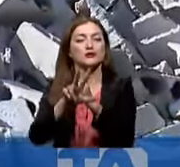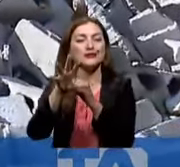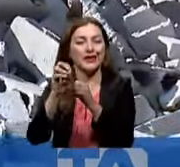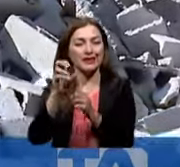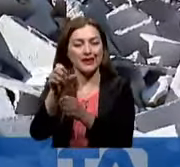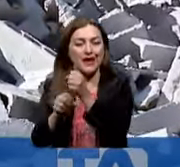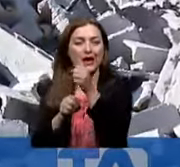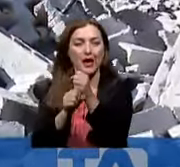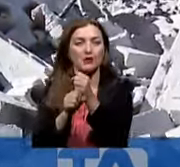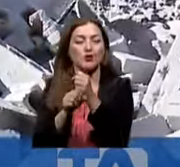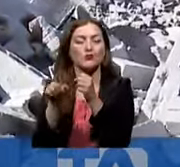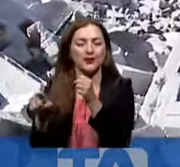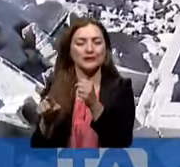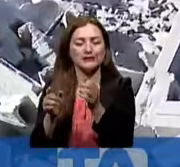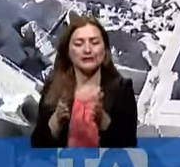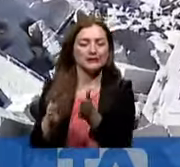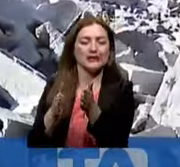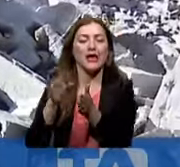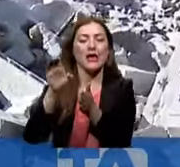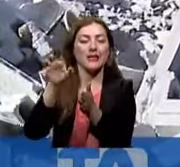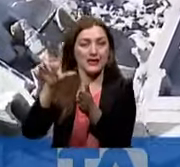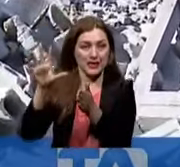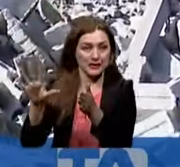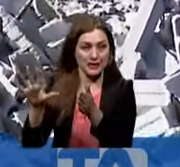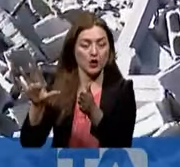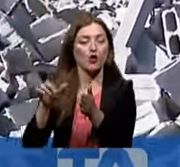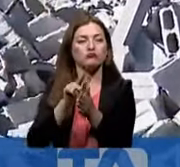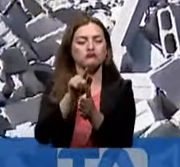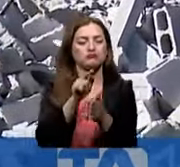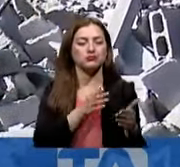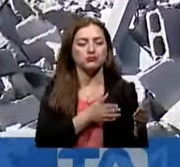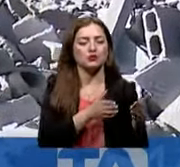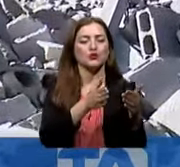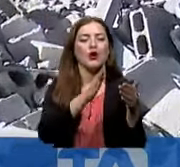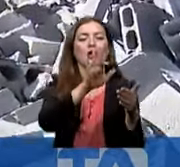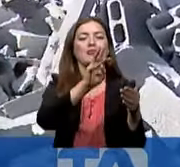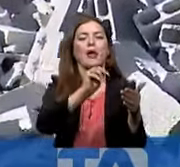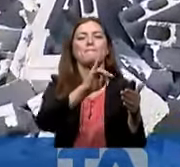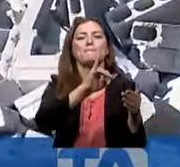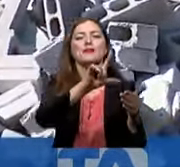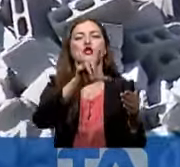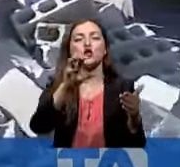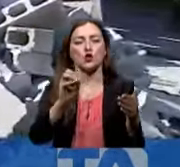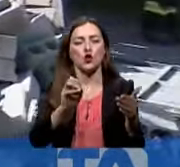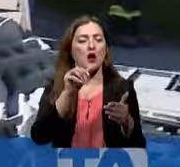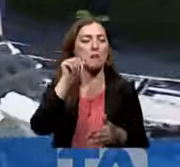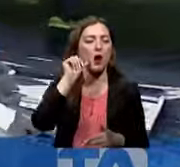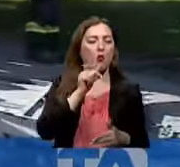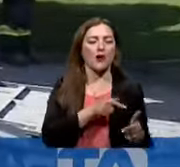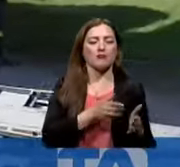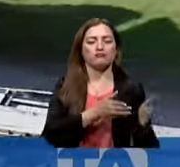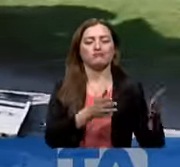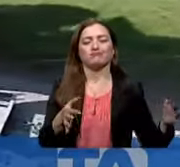circulaba por la avenida E35, la misma que conecta al Tambillo por un lado, Amagüeña